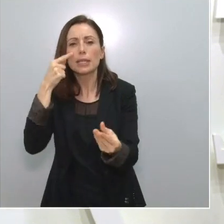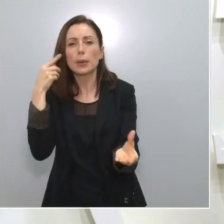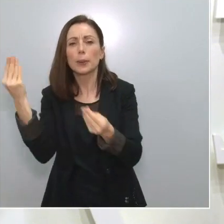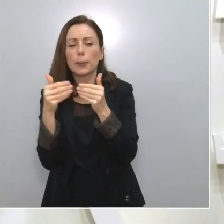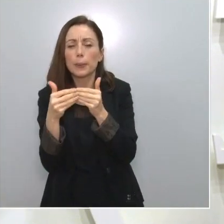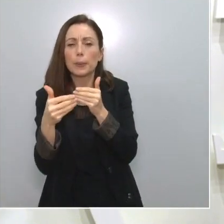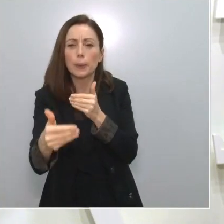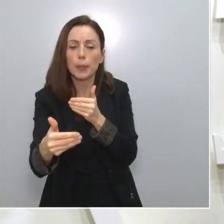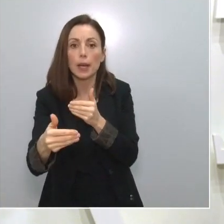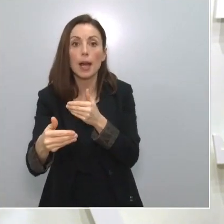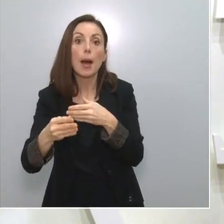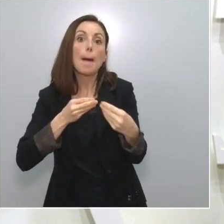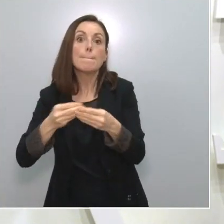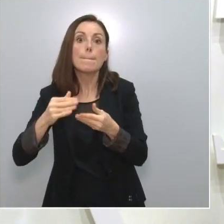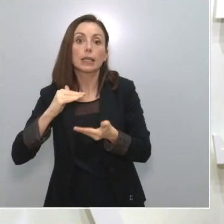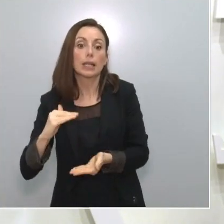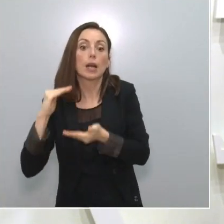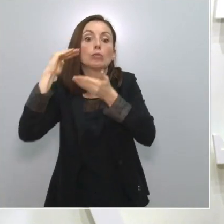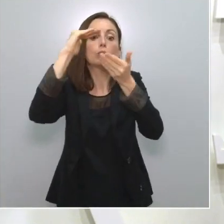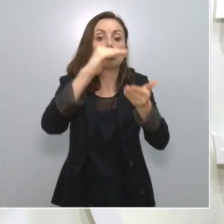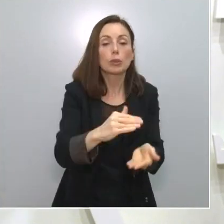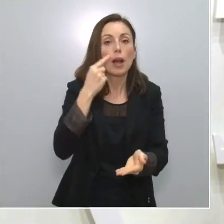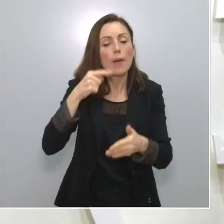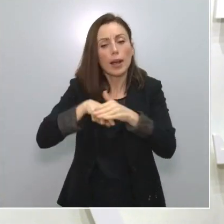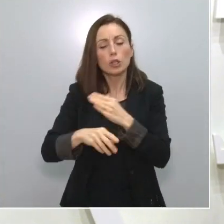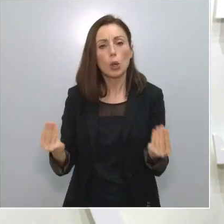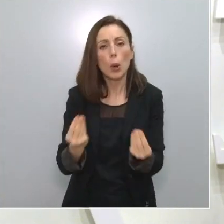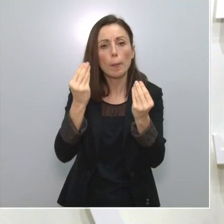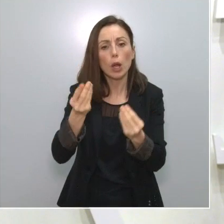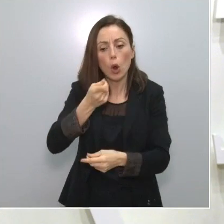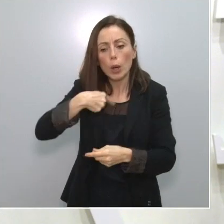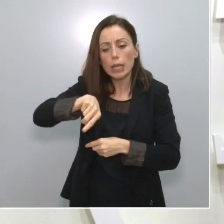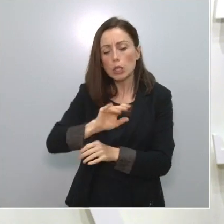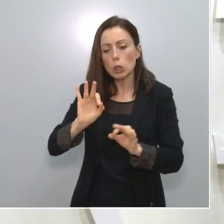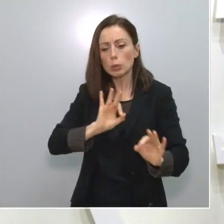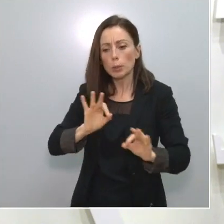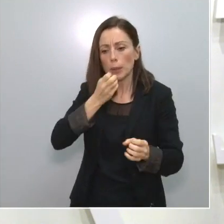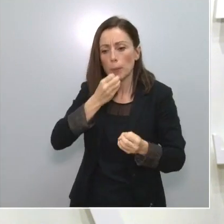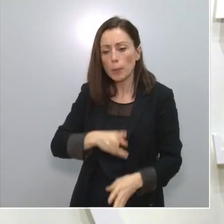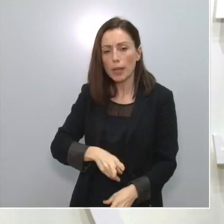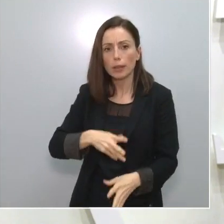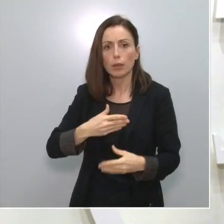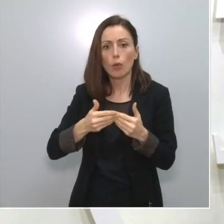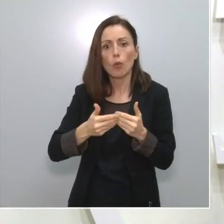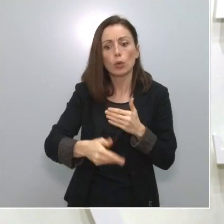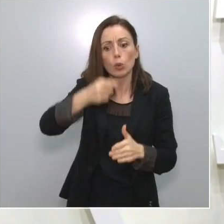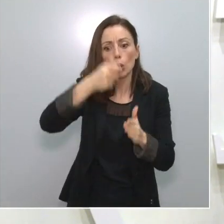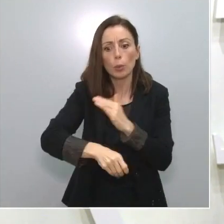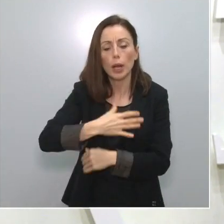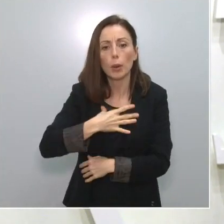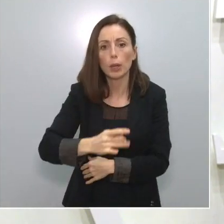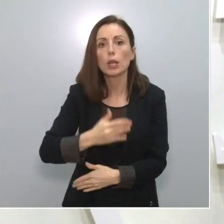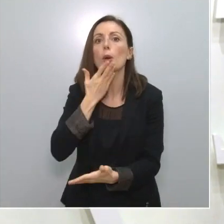recibir y en qué plazo para gestionarlo mejor y para hacer nuestras propias previsiones y nuestras compras. Le he